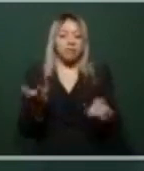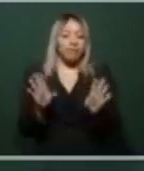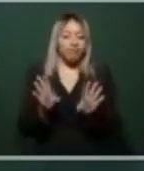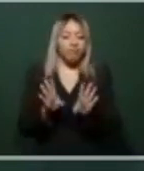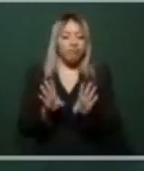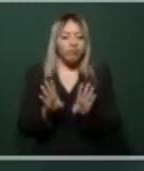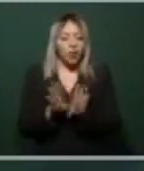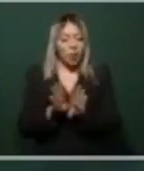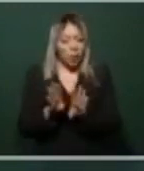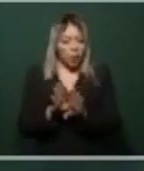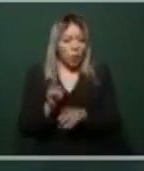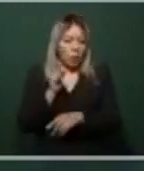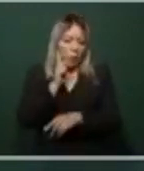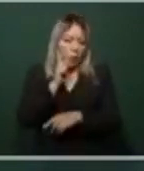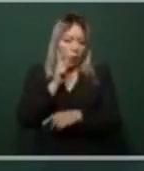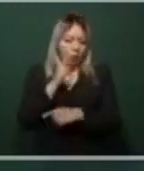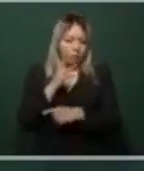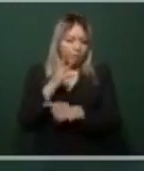frase